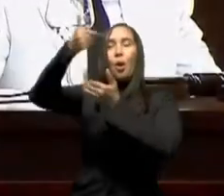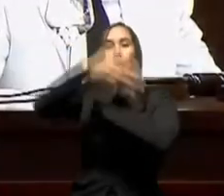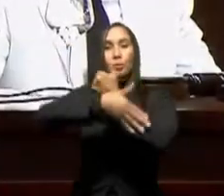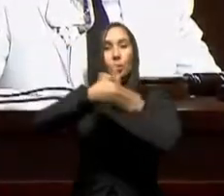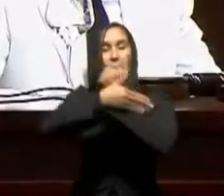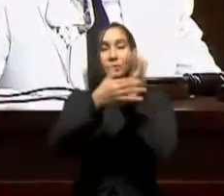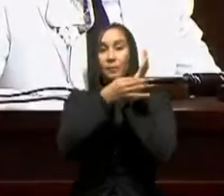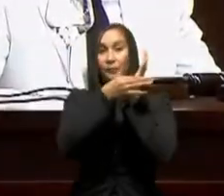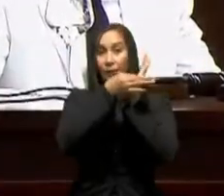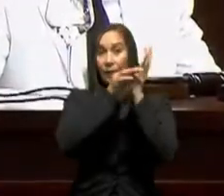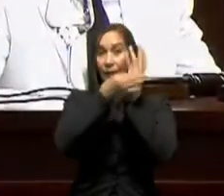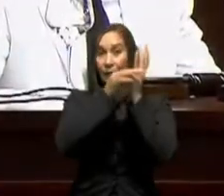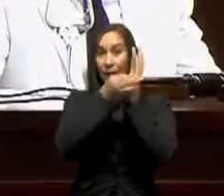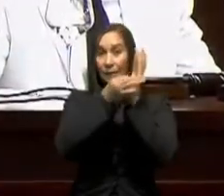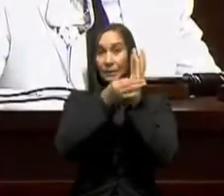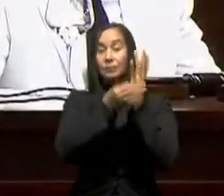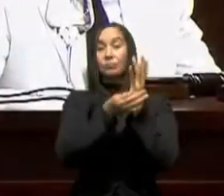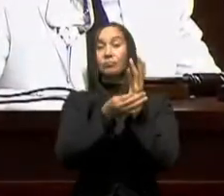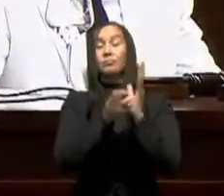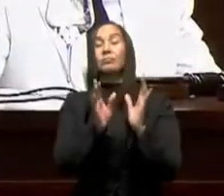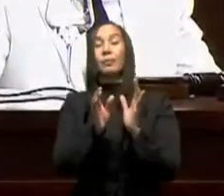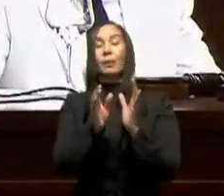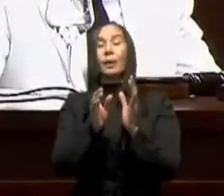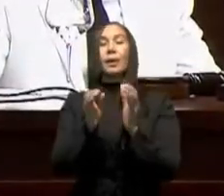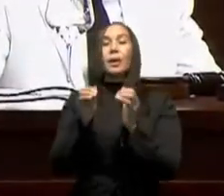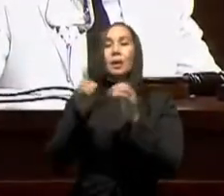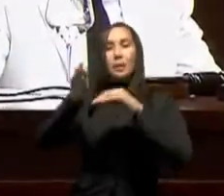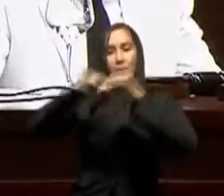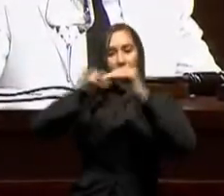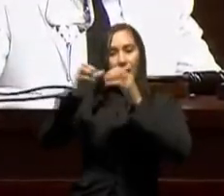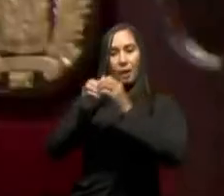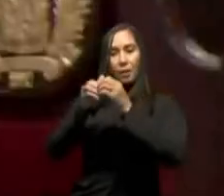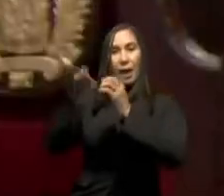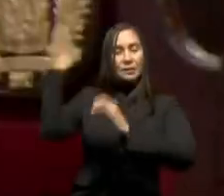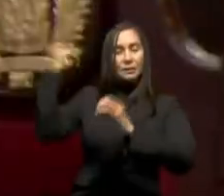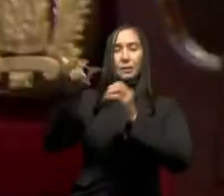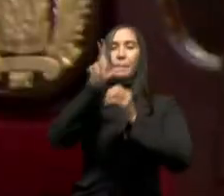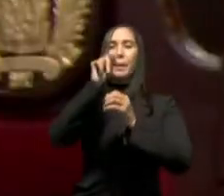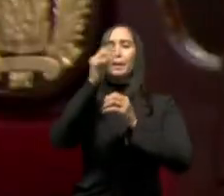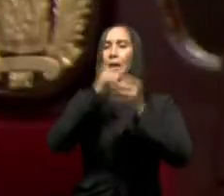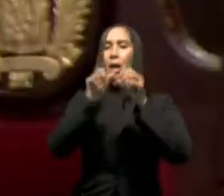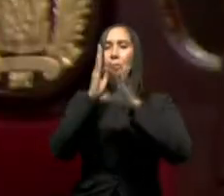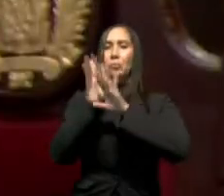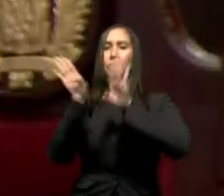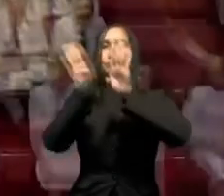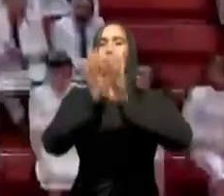carne bobina cuyo mercado ha sido reabierto después de llevar más de 20 años cerrados